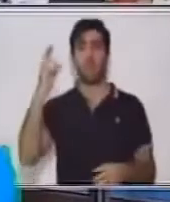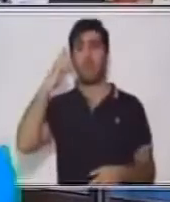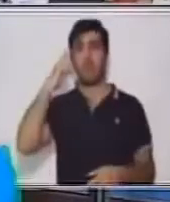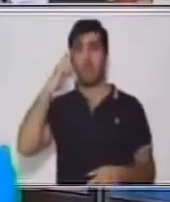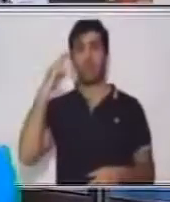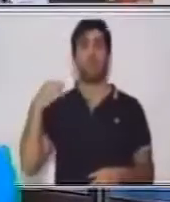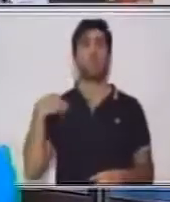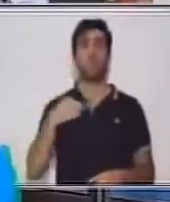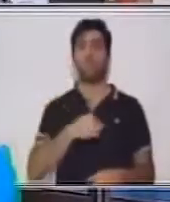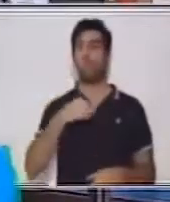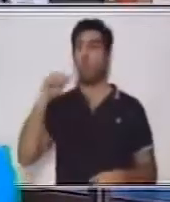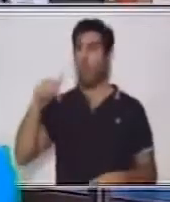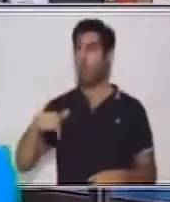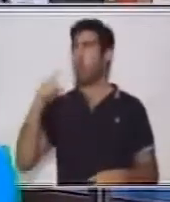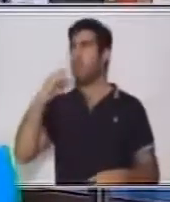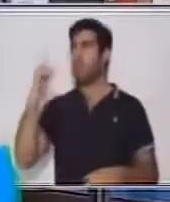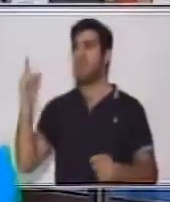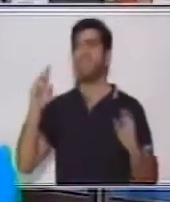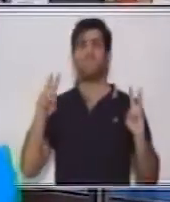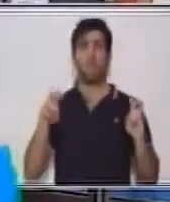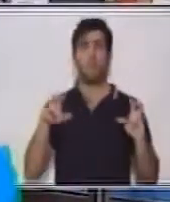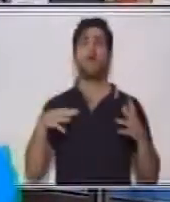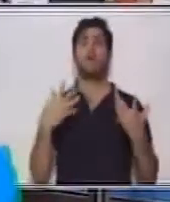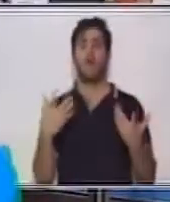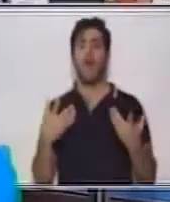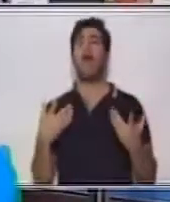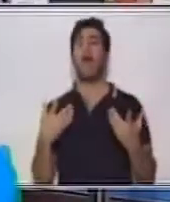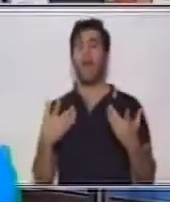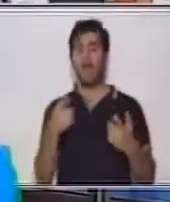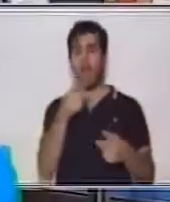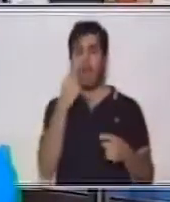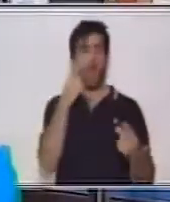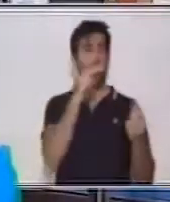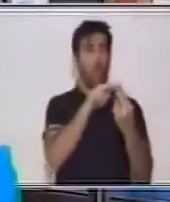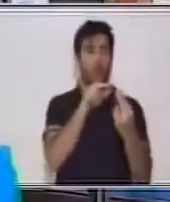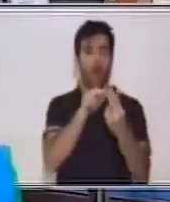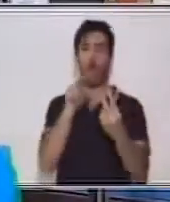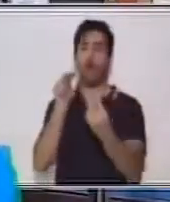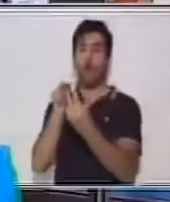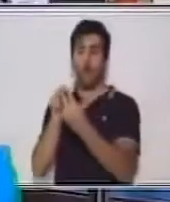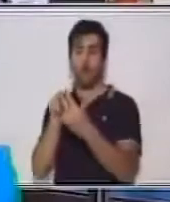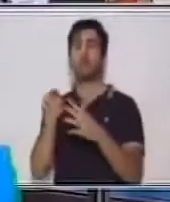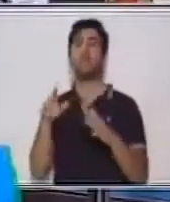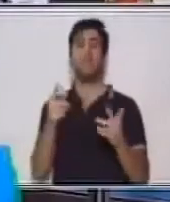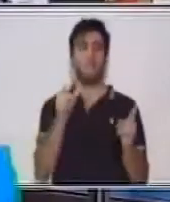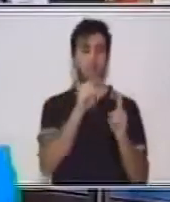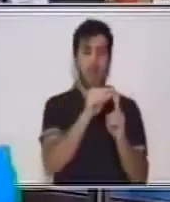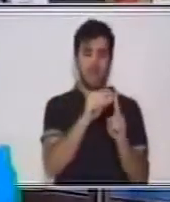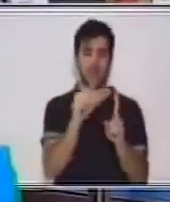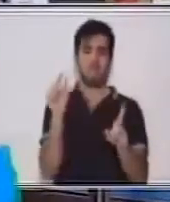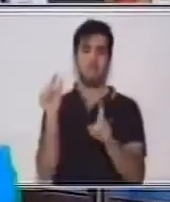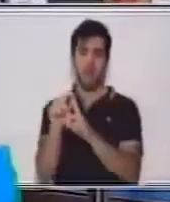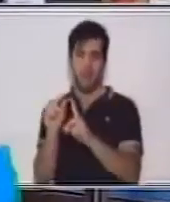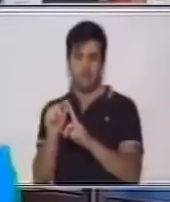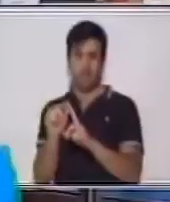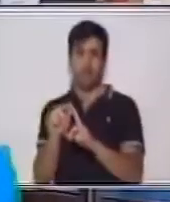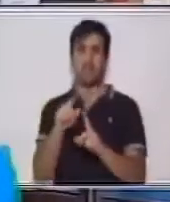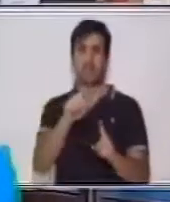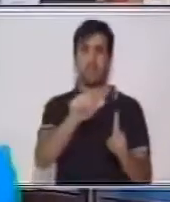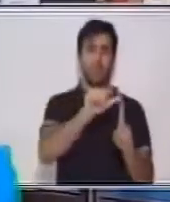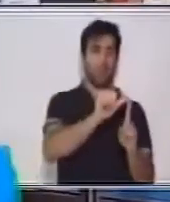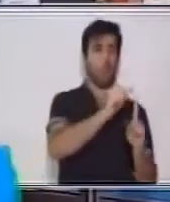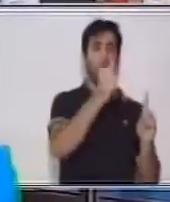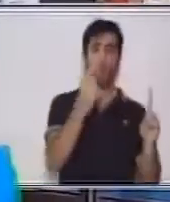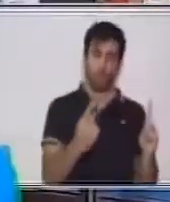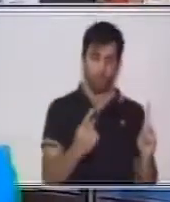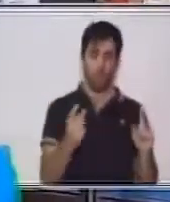¿qué fue lo que aprendiste el día de hoy? Aprendimos a reconocer la clasificación de las palabras en lo contrario una